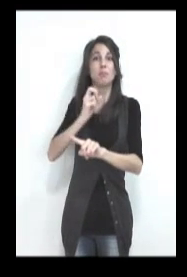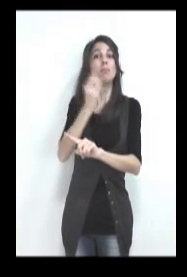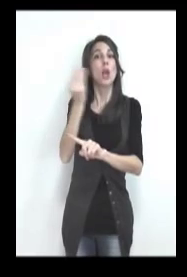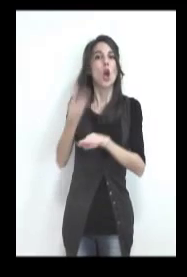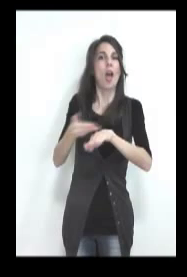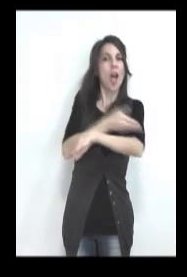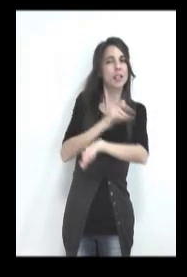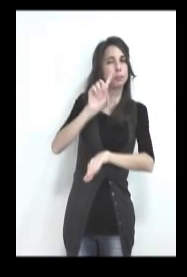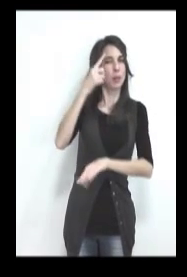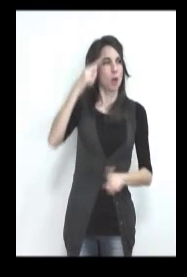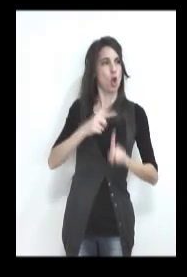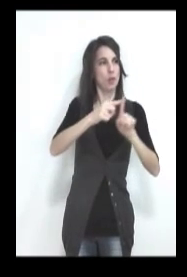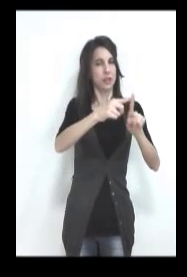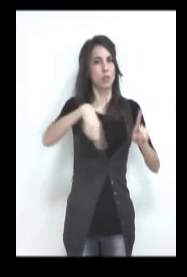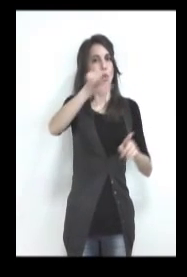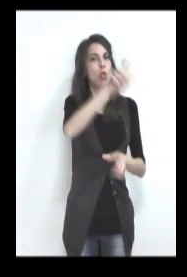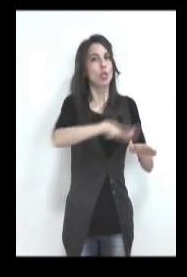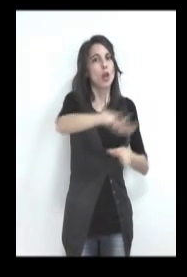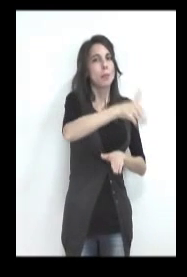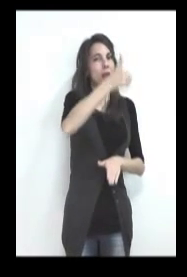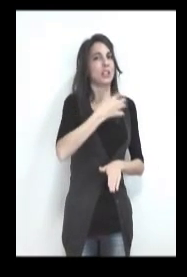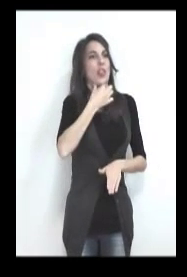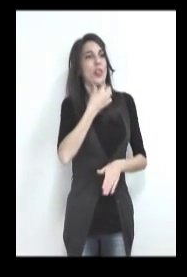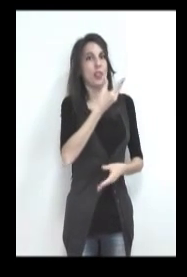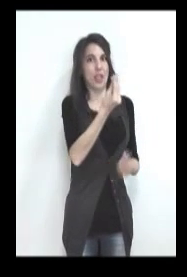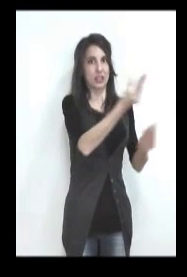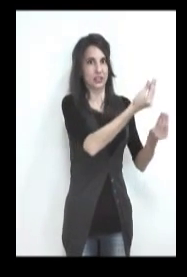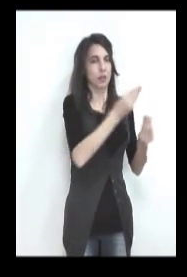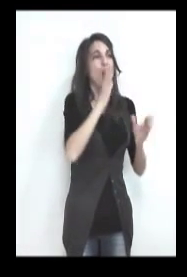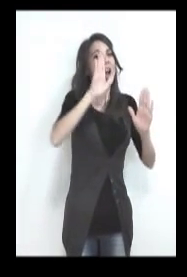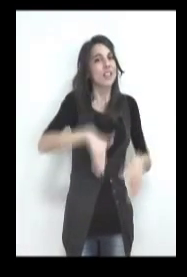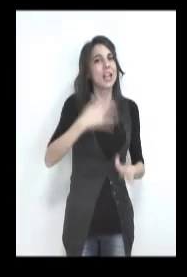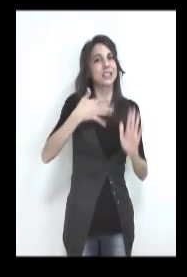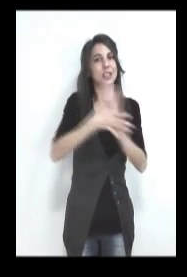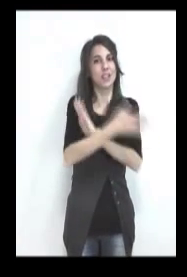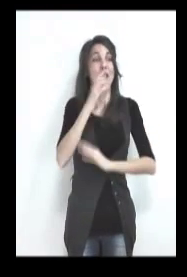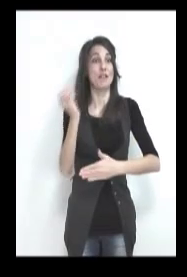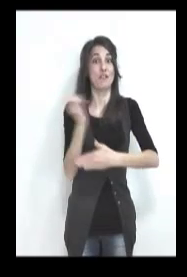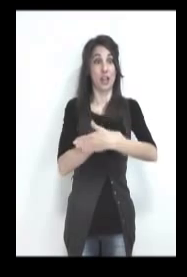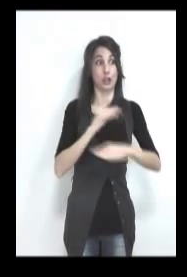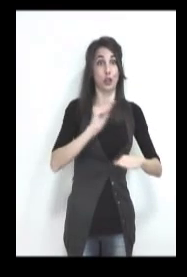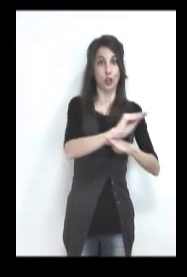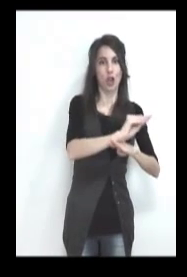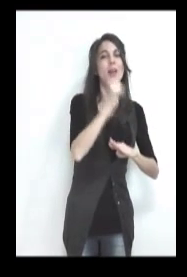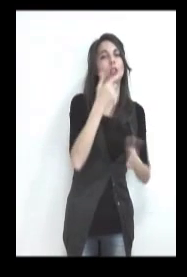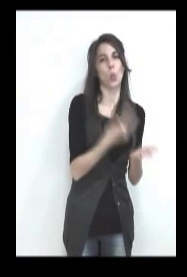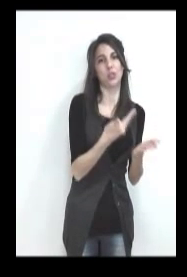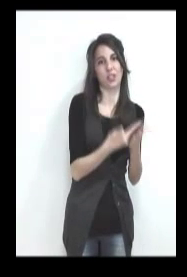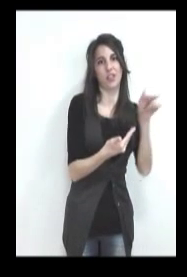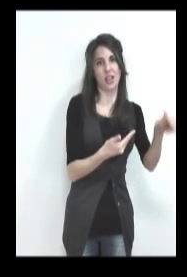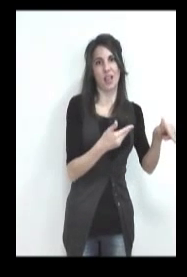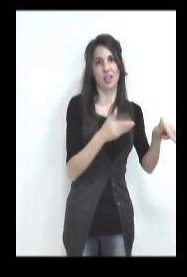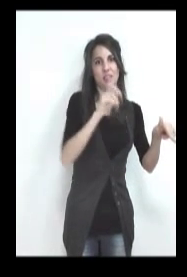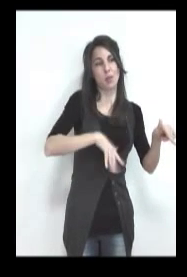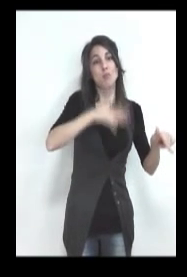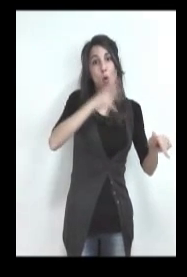zonas más tal, porque obviamente parece que se justifican más las inversiones contra los usuarios y contra el coste